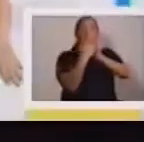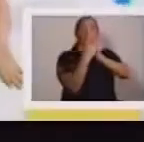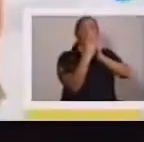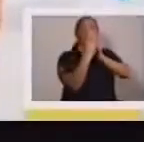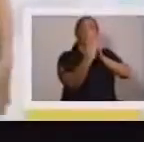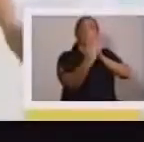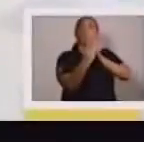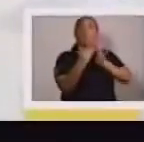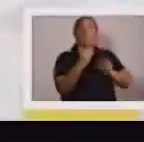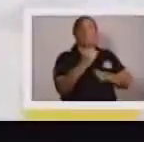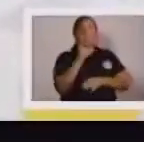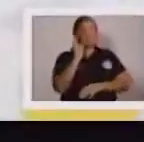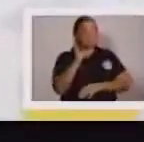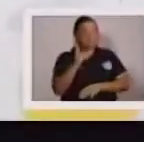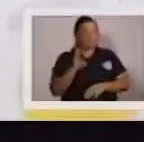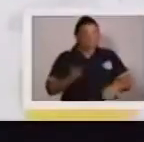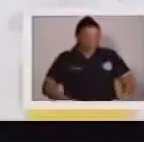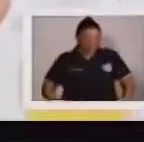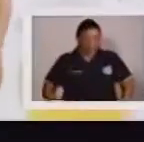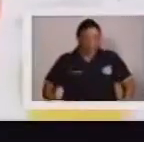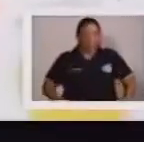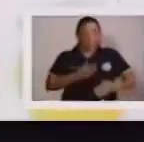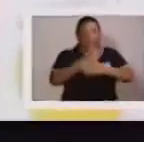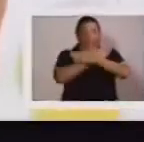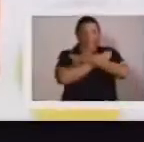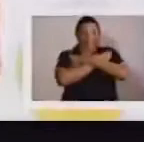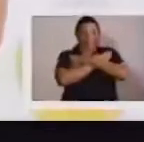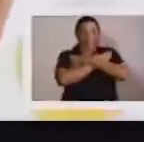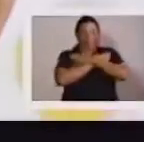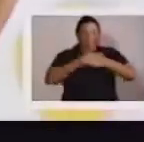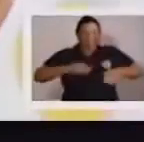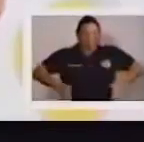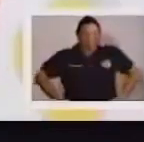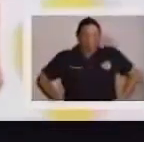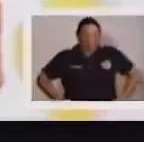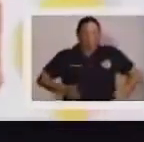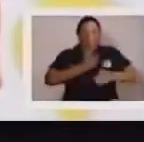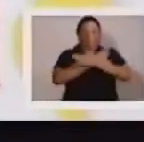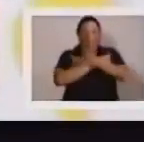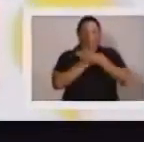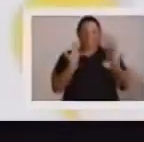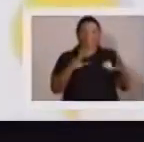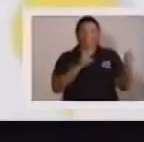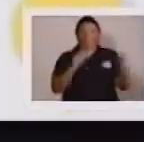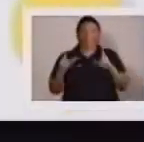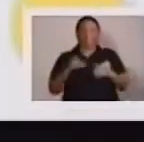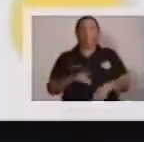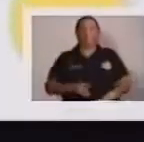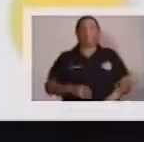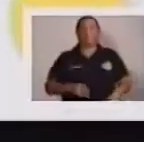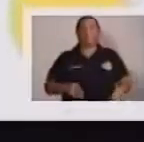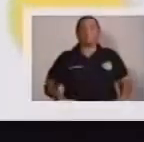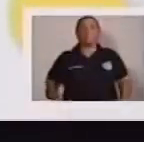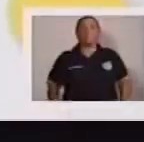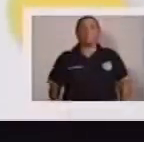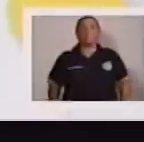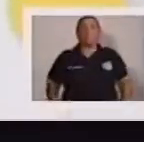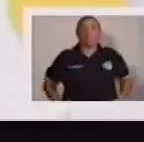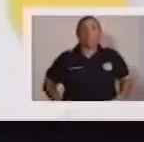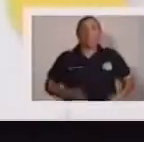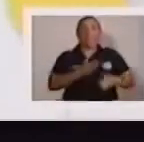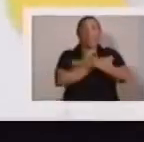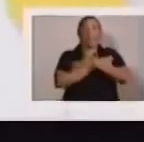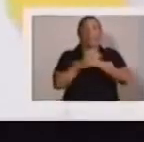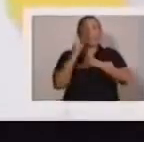inicio. Acá y después acá. Me parece muy bien. Bien, ¿listos en casa? En 3, 2, 1 y... El